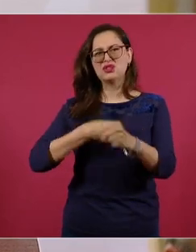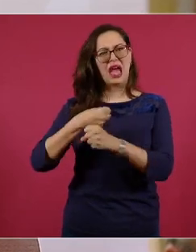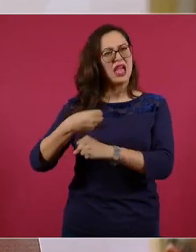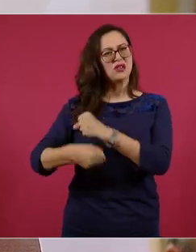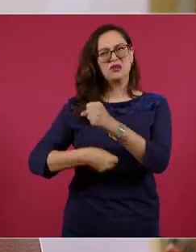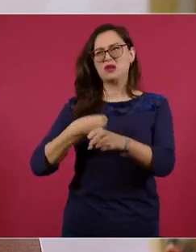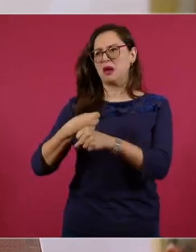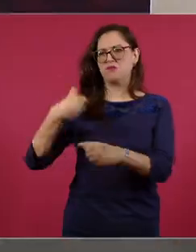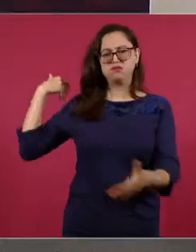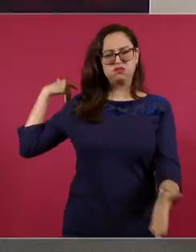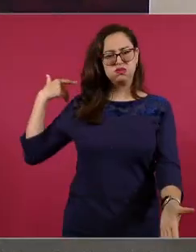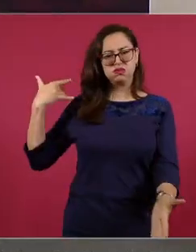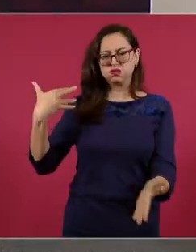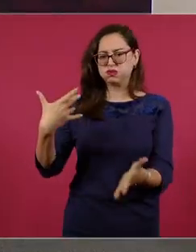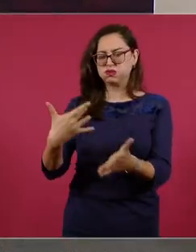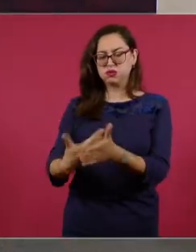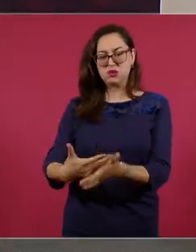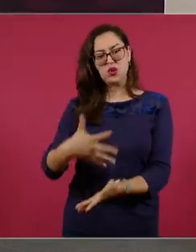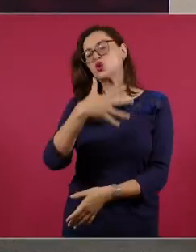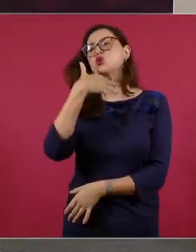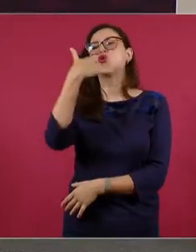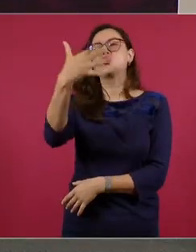Y es una obra de paga.